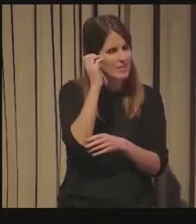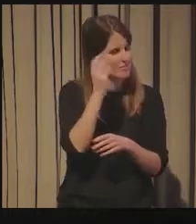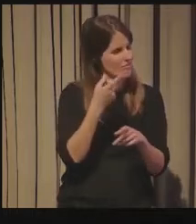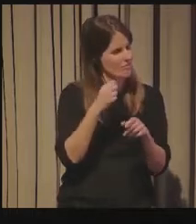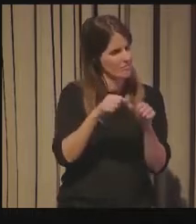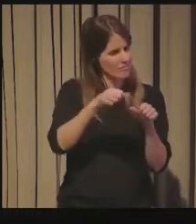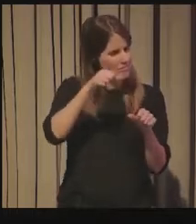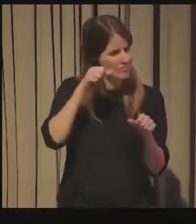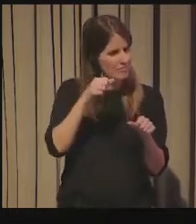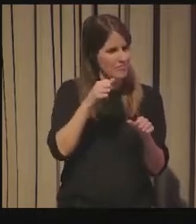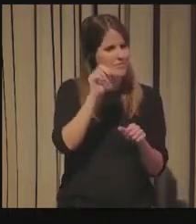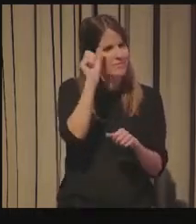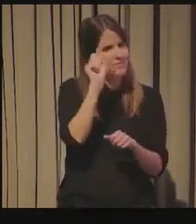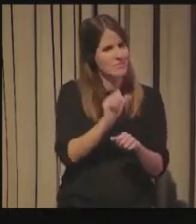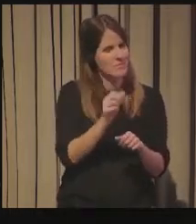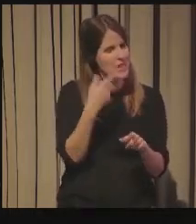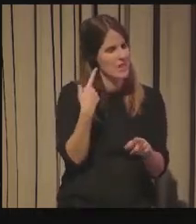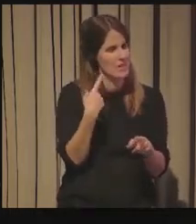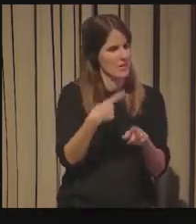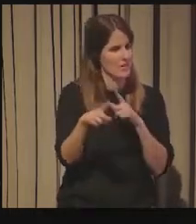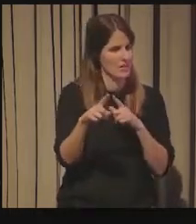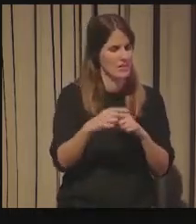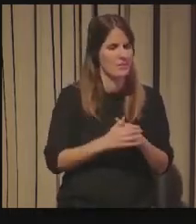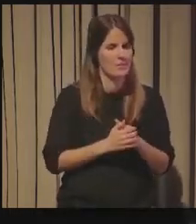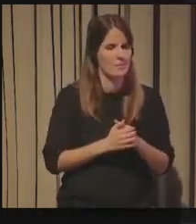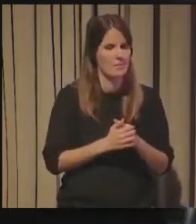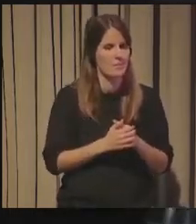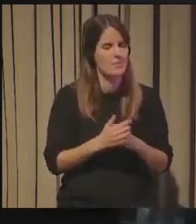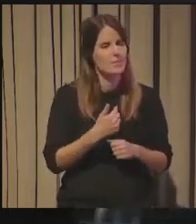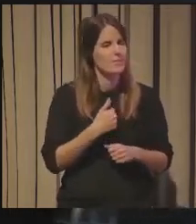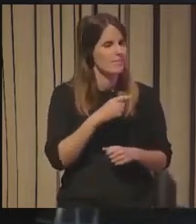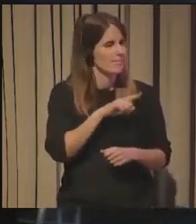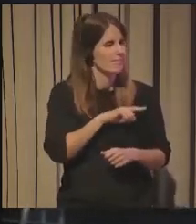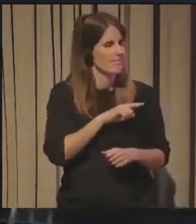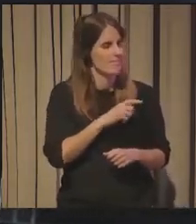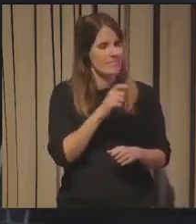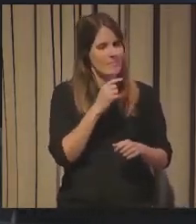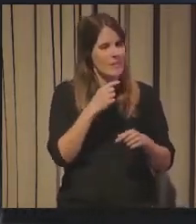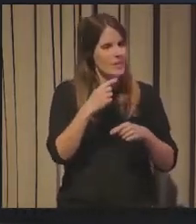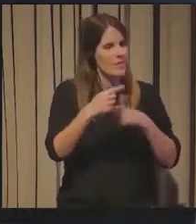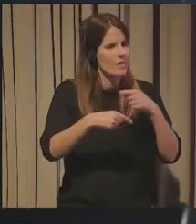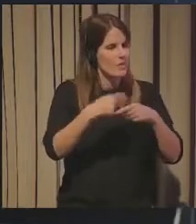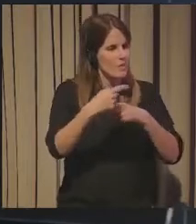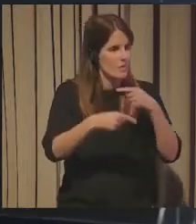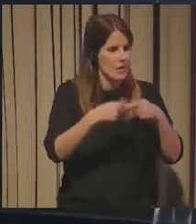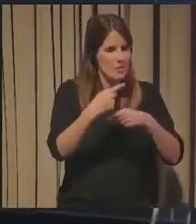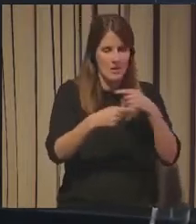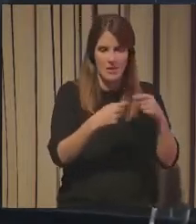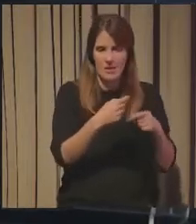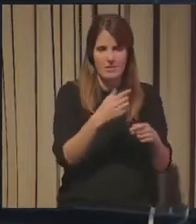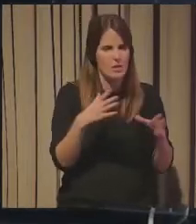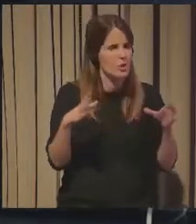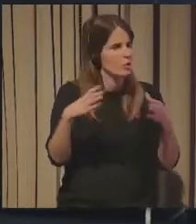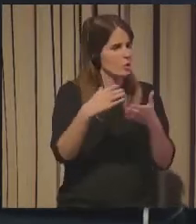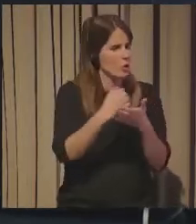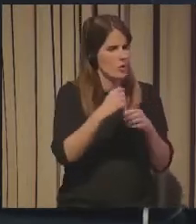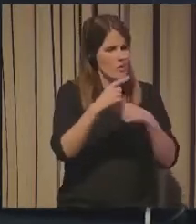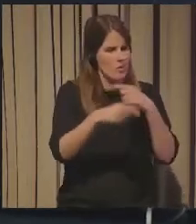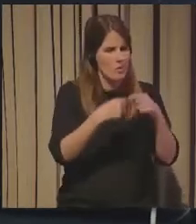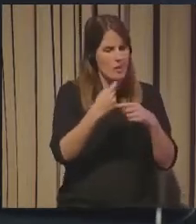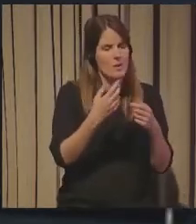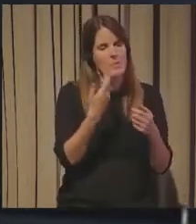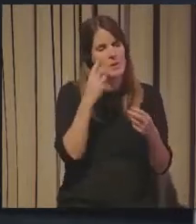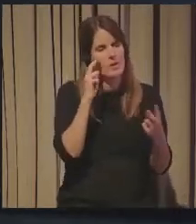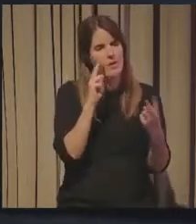siguiente. Yo me siento como el pariente de una familia muy lejana. Todos somos miembros de la familia, pero no nos vemos con